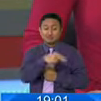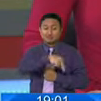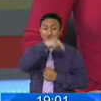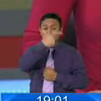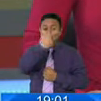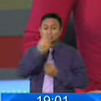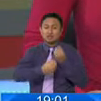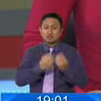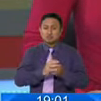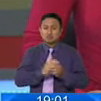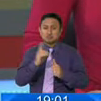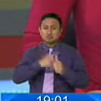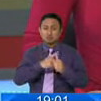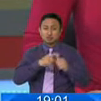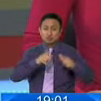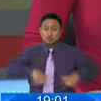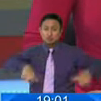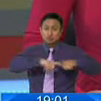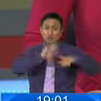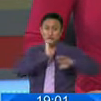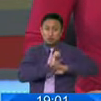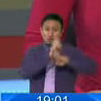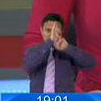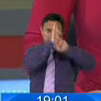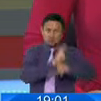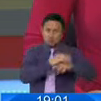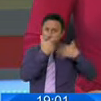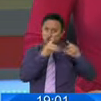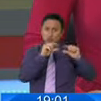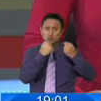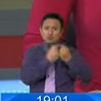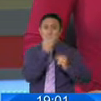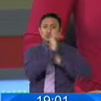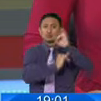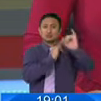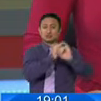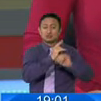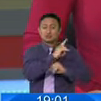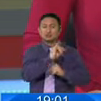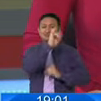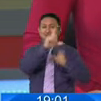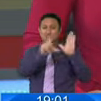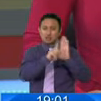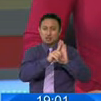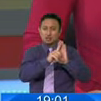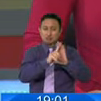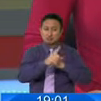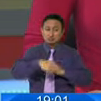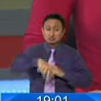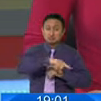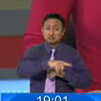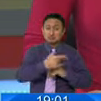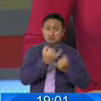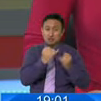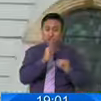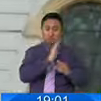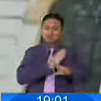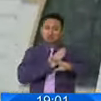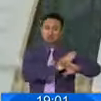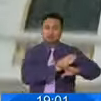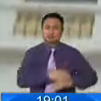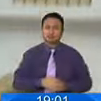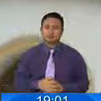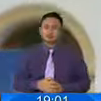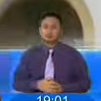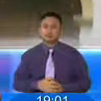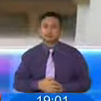corresponde es hacer respetar el territorio ecuatoriano de cualquier grupo transnacional irregular que atente contra el Estado.